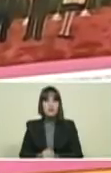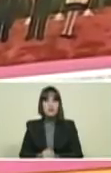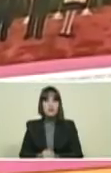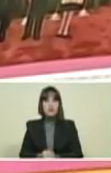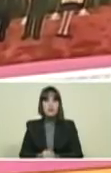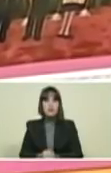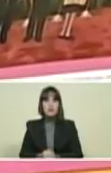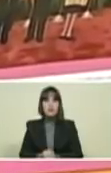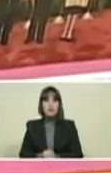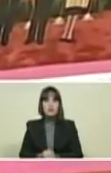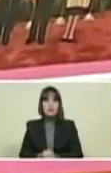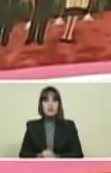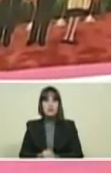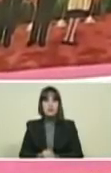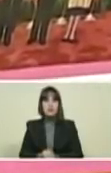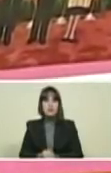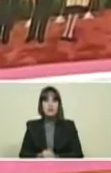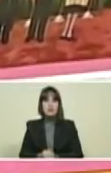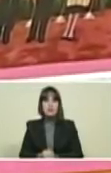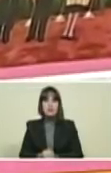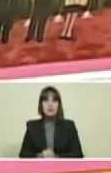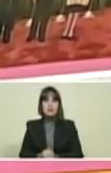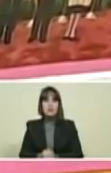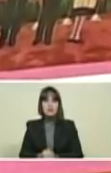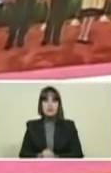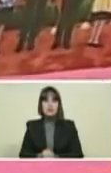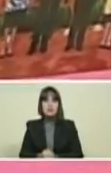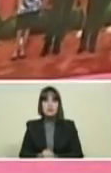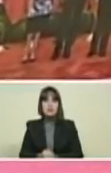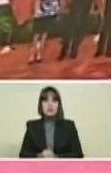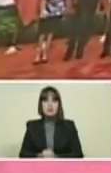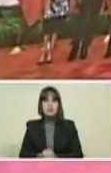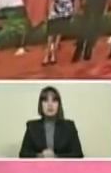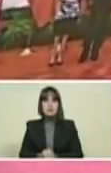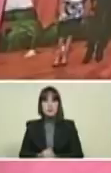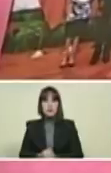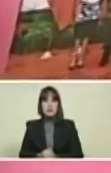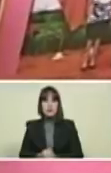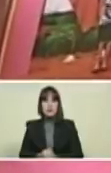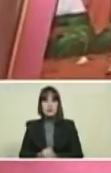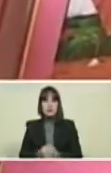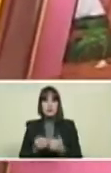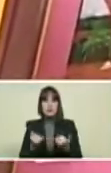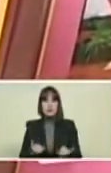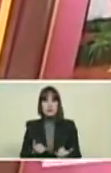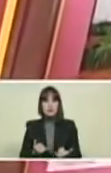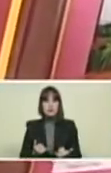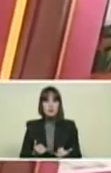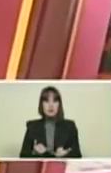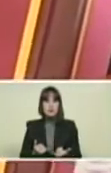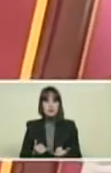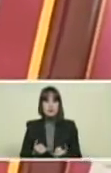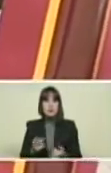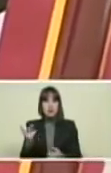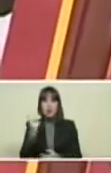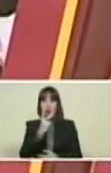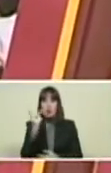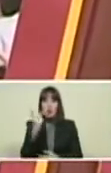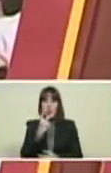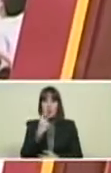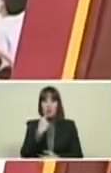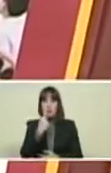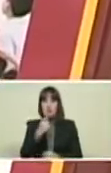en el Palacio del Pueblo, allí frente al mausoleo de Mao Zedong, gran timonel, fueron una expresión